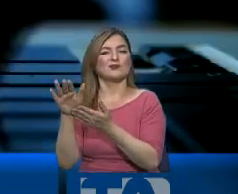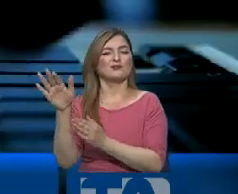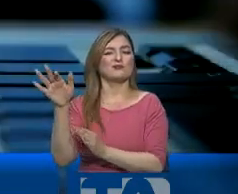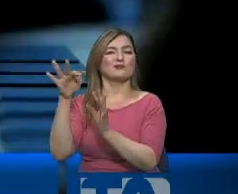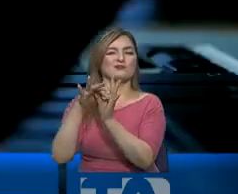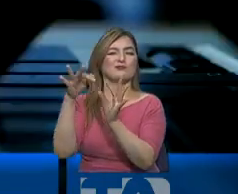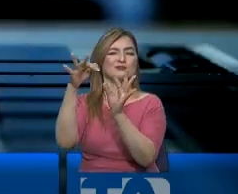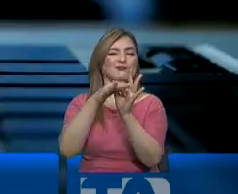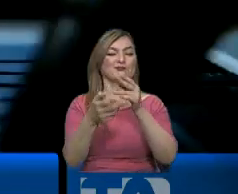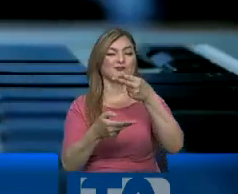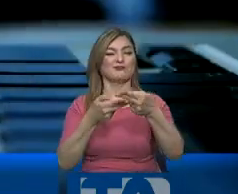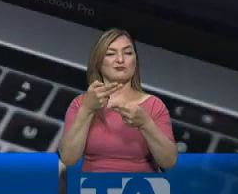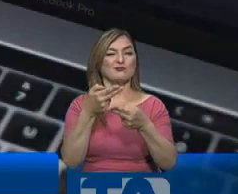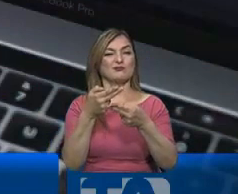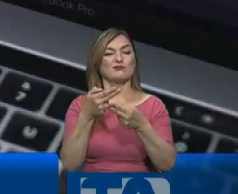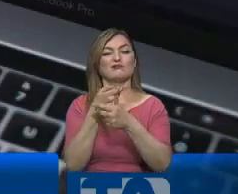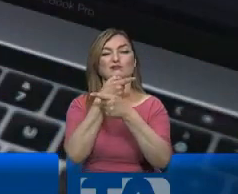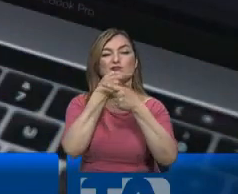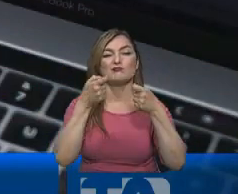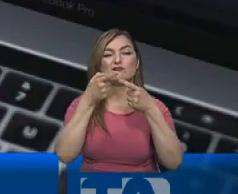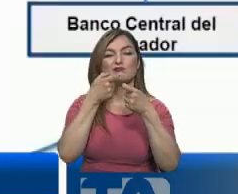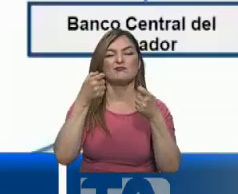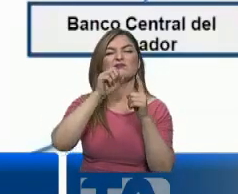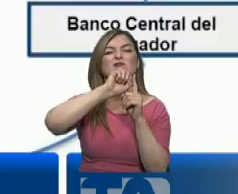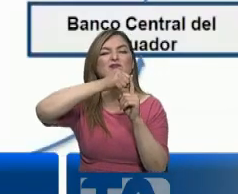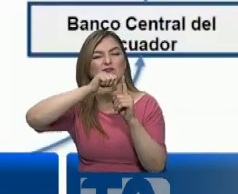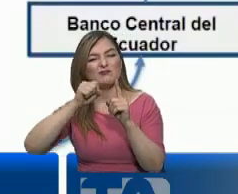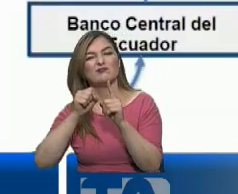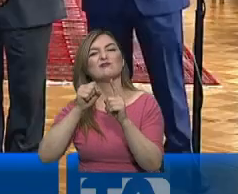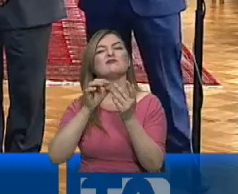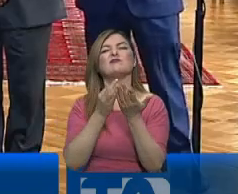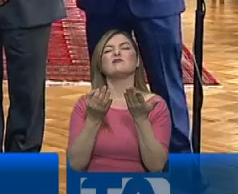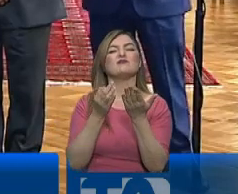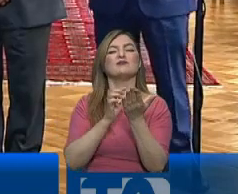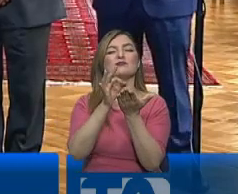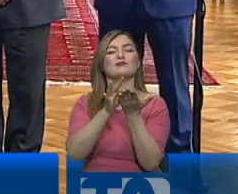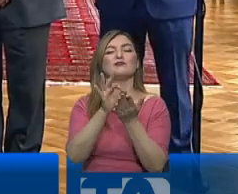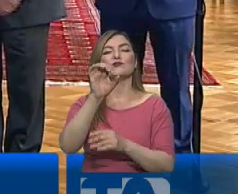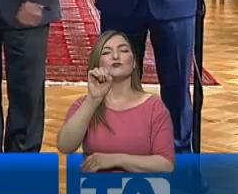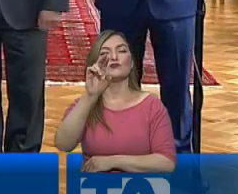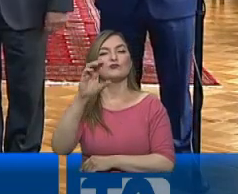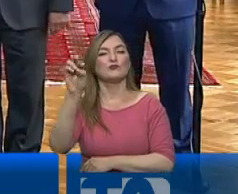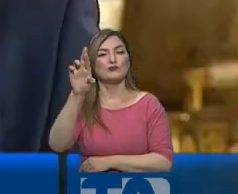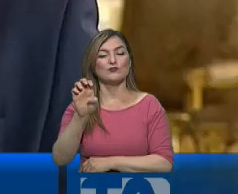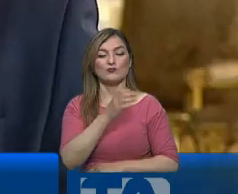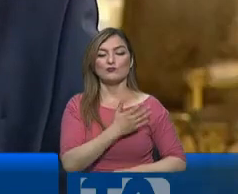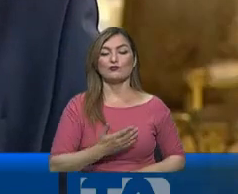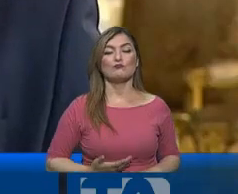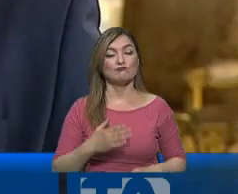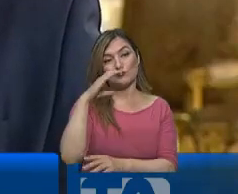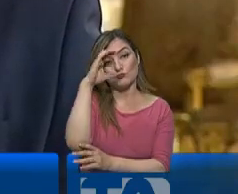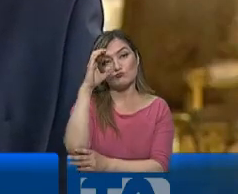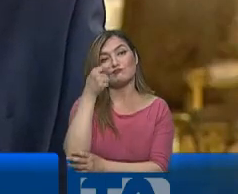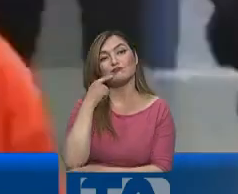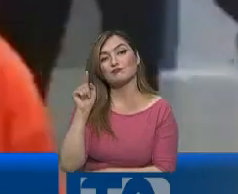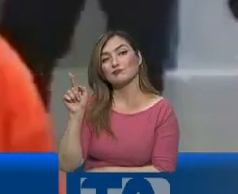de las operaciones ficticias a través del sistema unitario de compensación regional sucre el presidente de colombia iván duque reconoce que